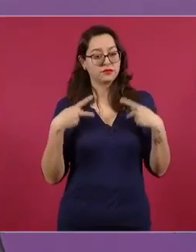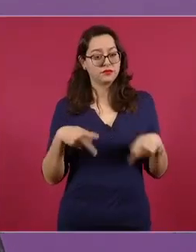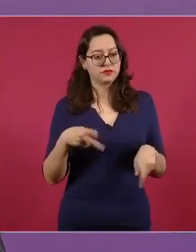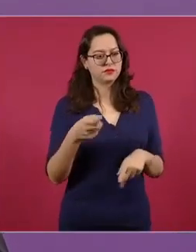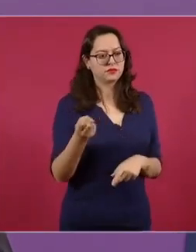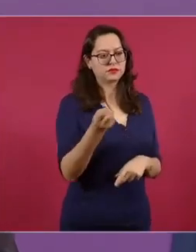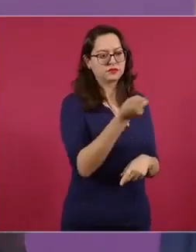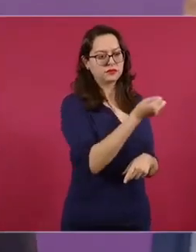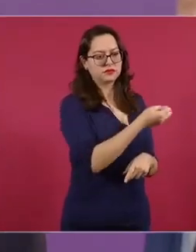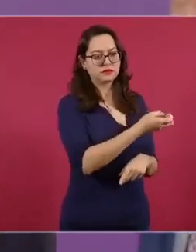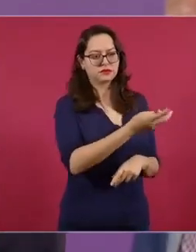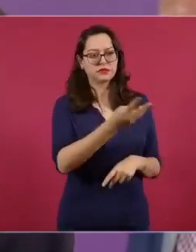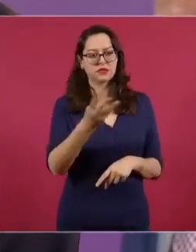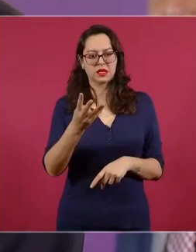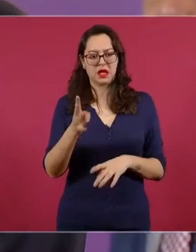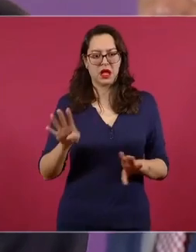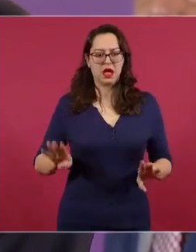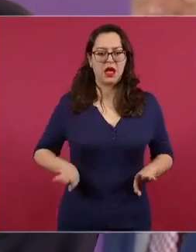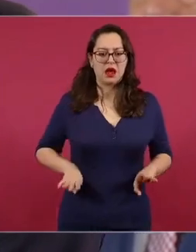pueden poner en peligro